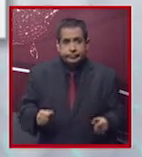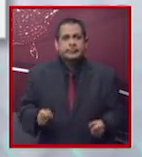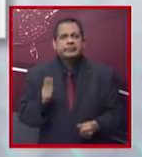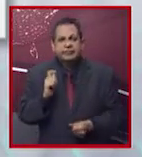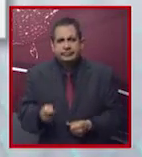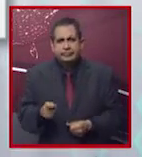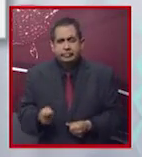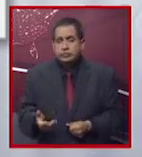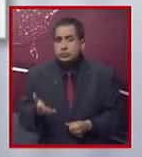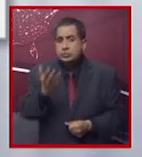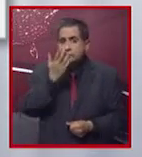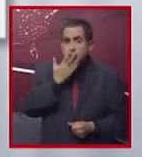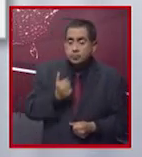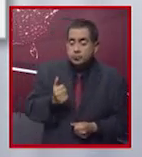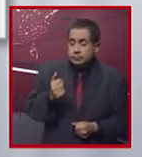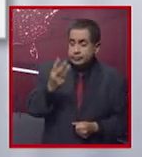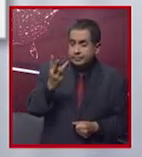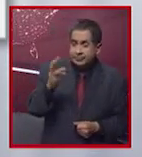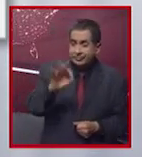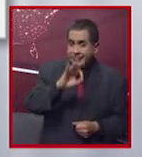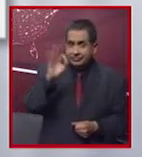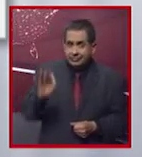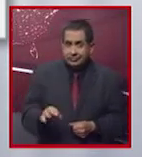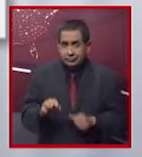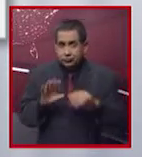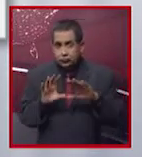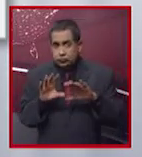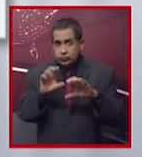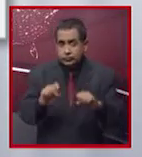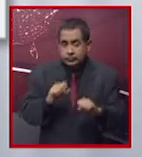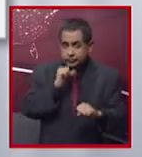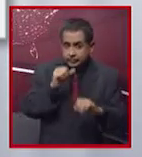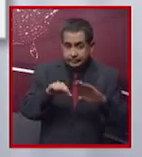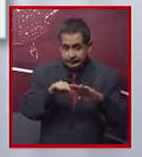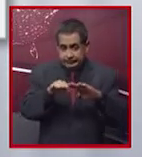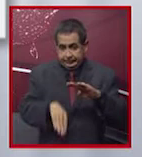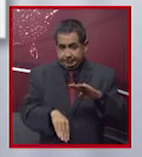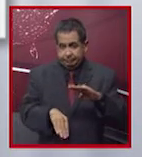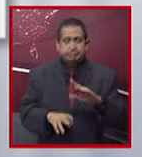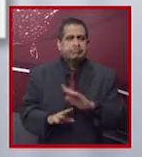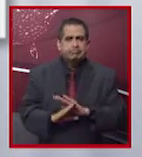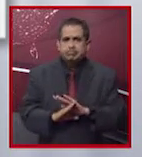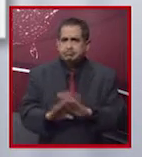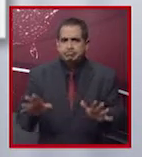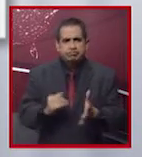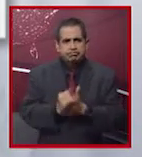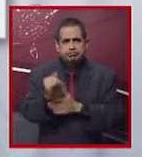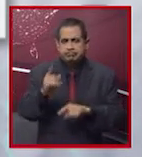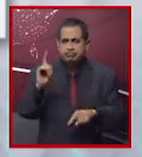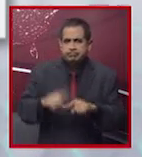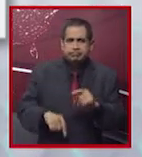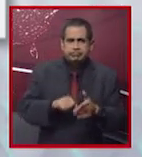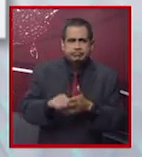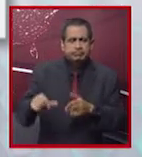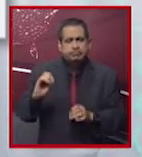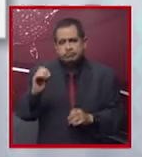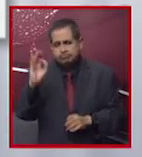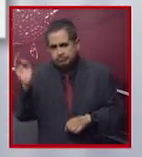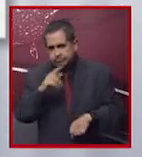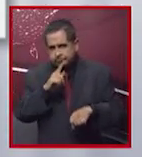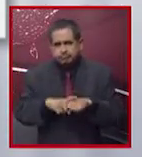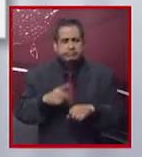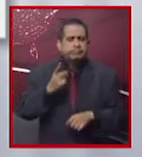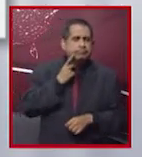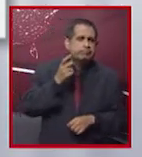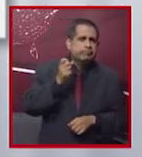político no obtener por lo menos el 3% de la votación válida emitida en algunas de las 3 elecciones federales ordinarias para diputados,